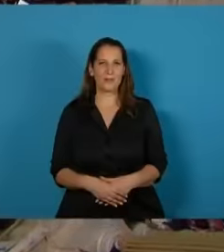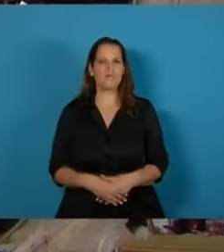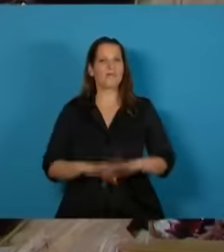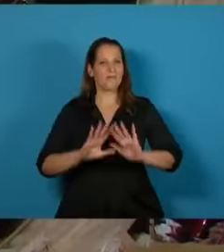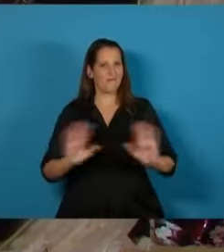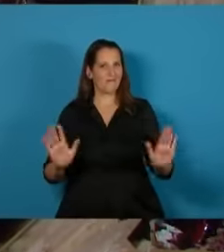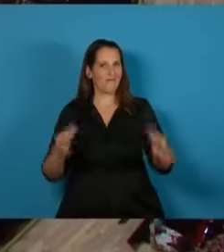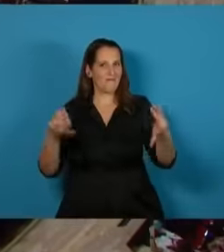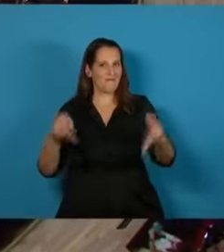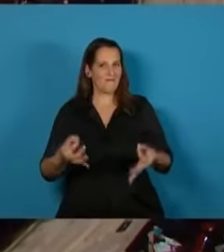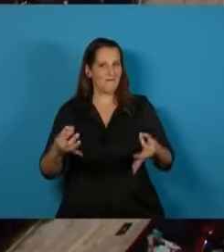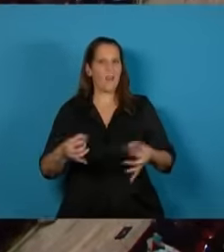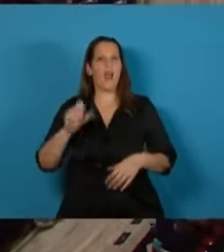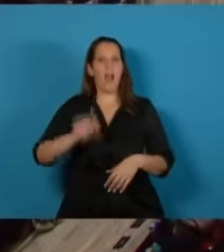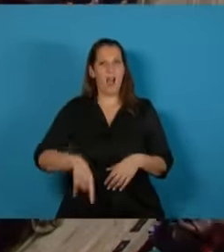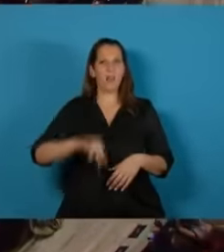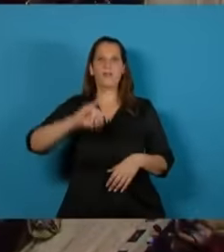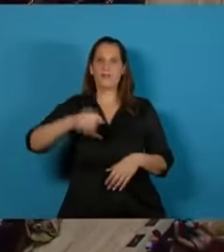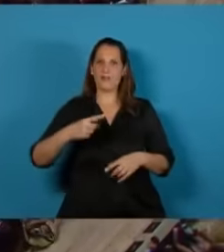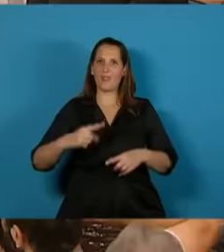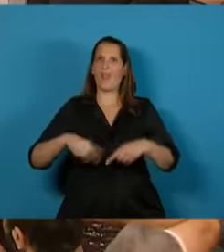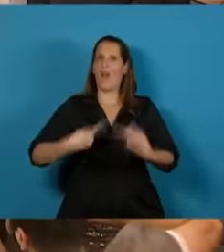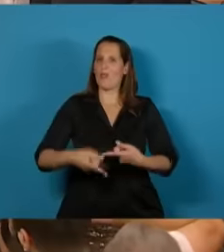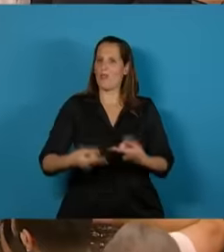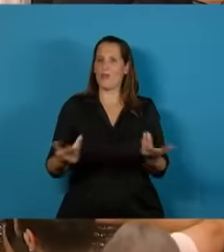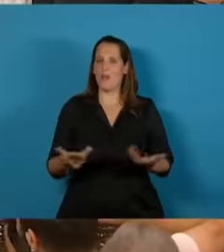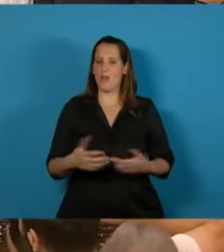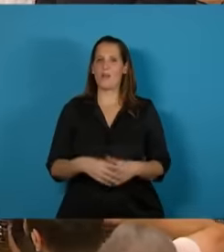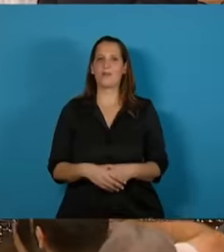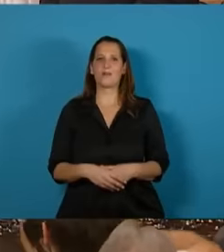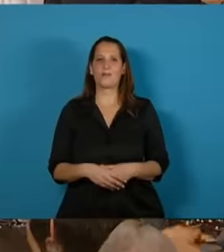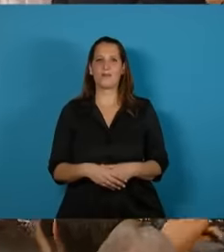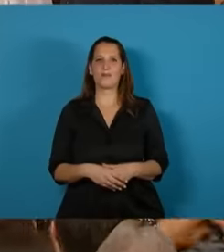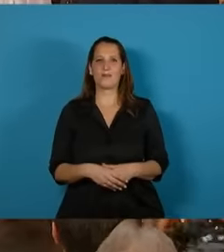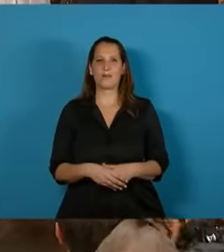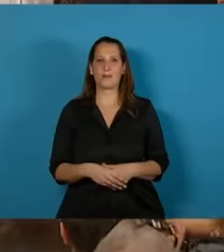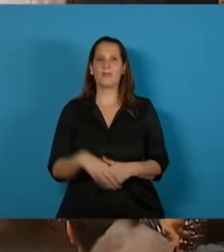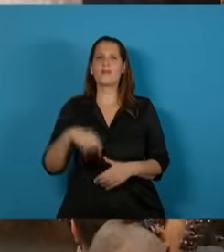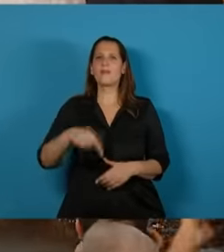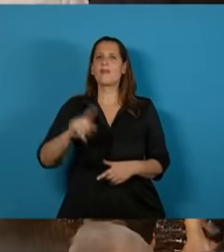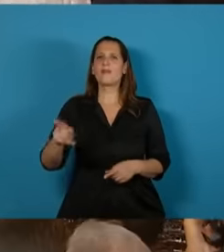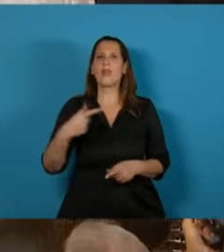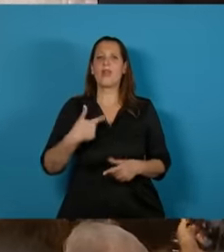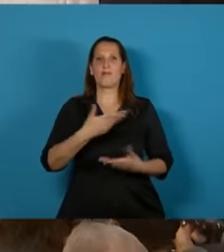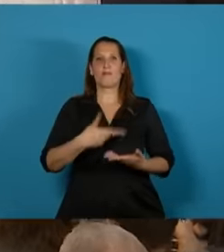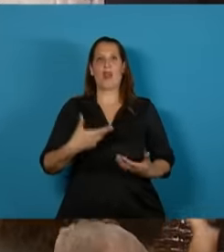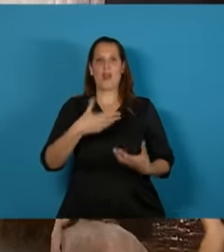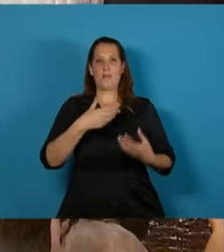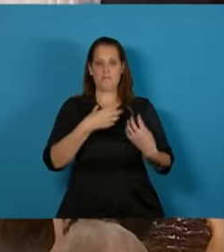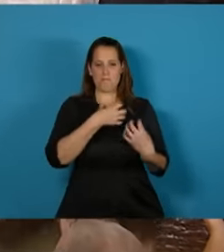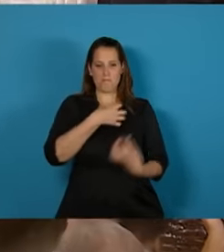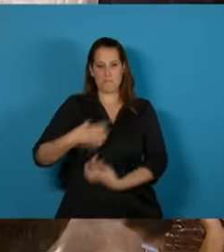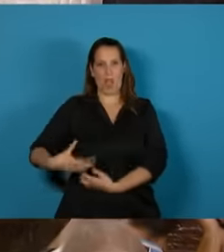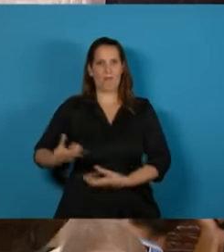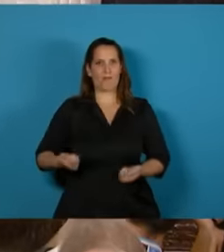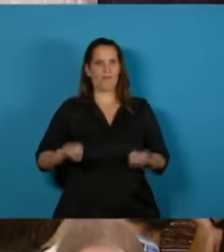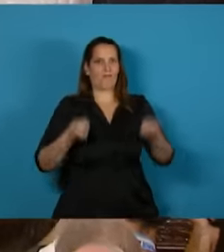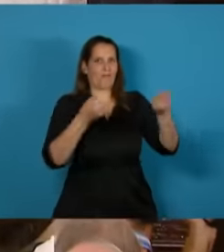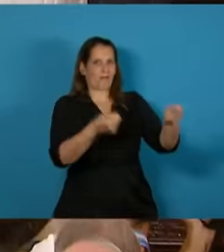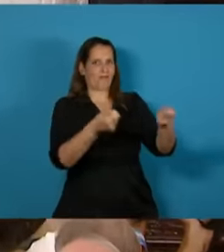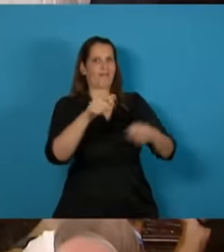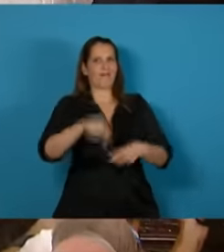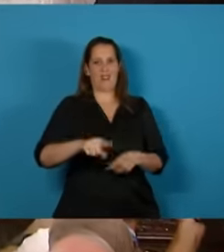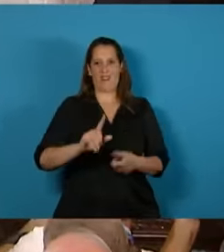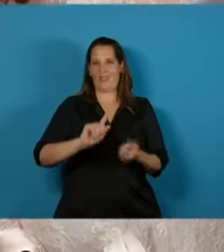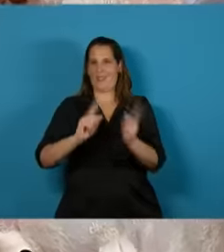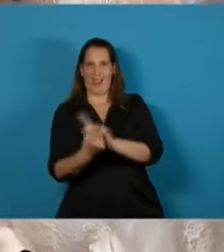muy bien, vamos a dar paso entonces a el traspaso de mando que realizarán a